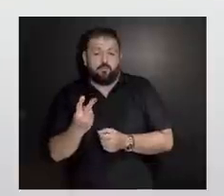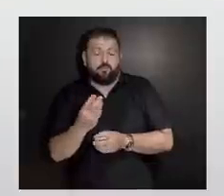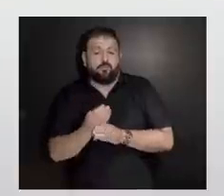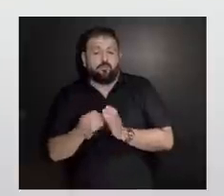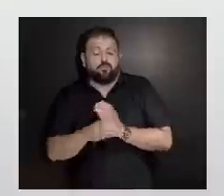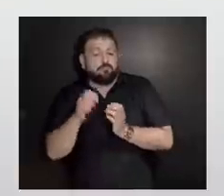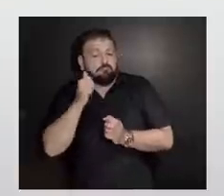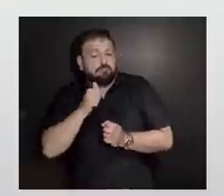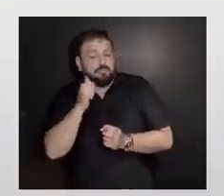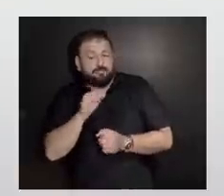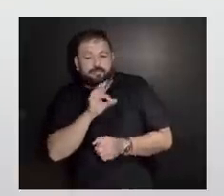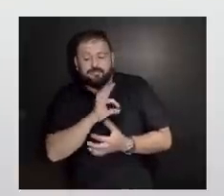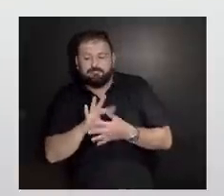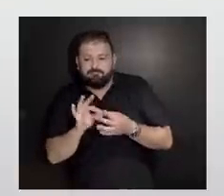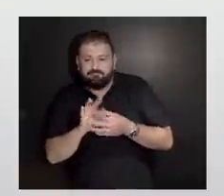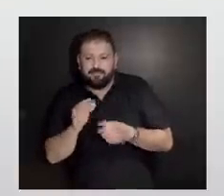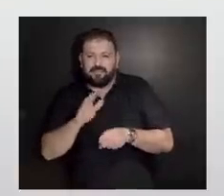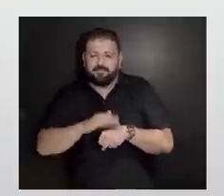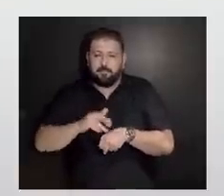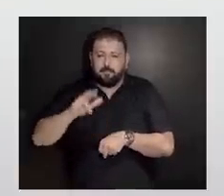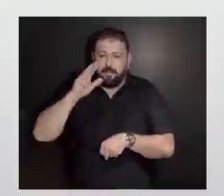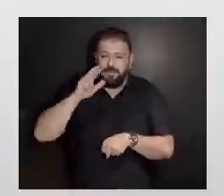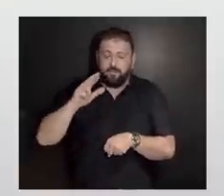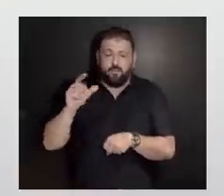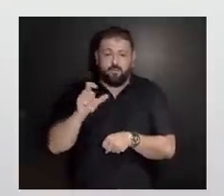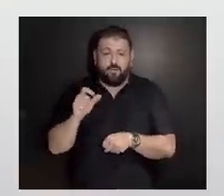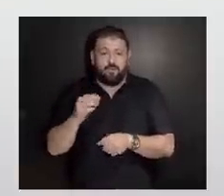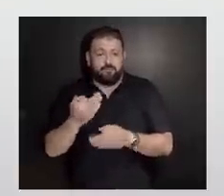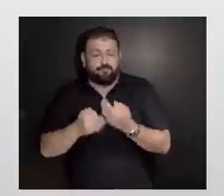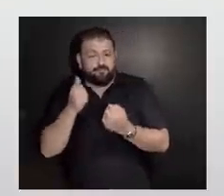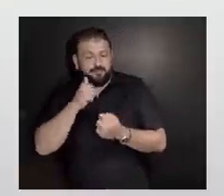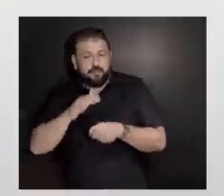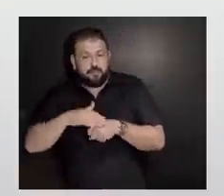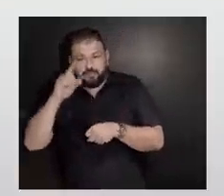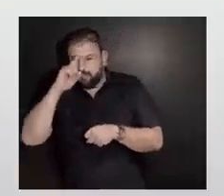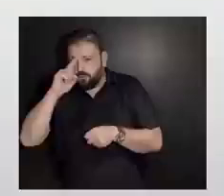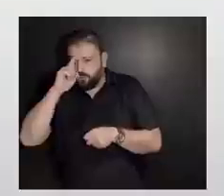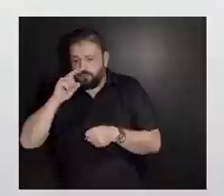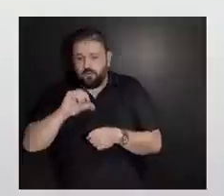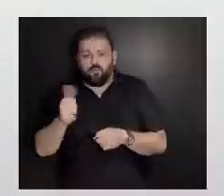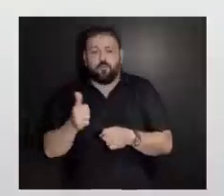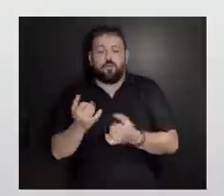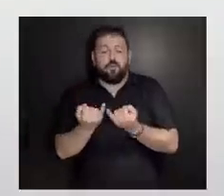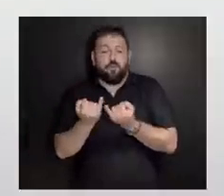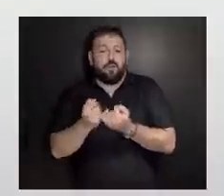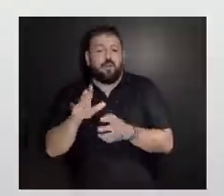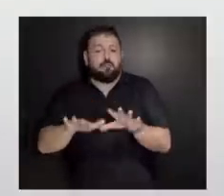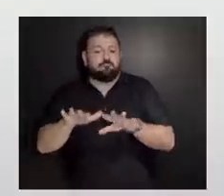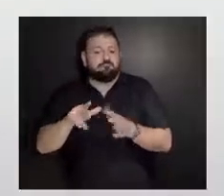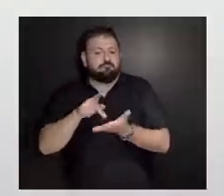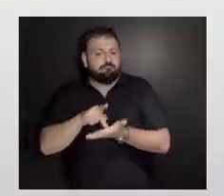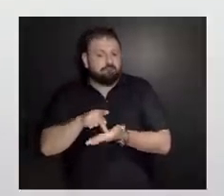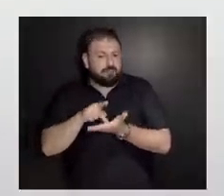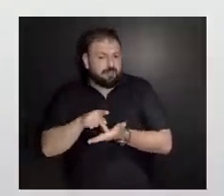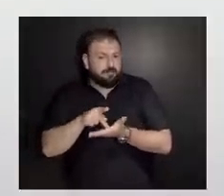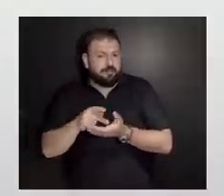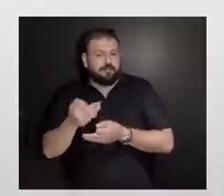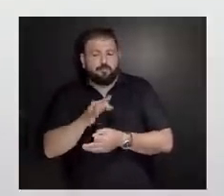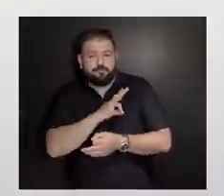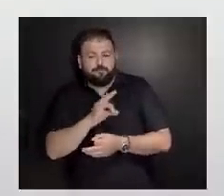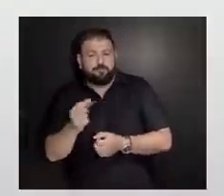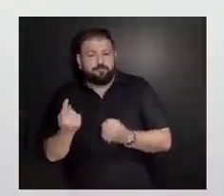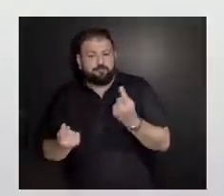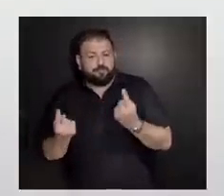verse implicados, ¿no? Si es mayor a lo recomendado en cuanto al peso o menor, ambos tienen cierta carga o